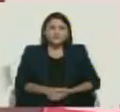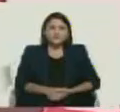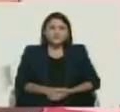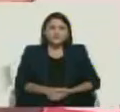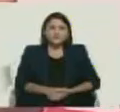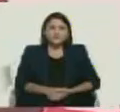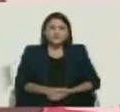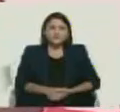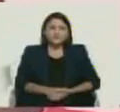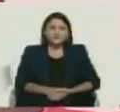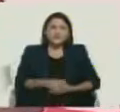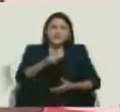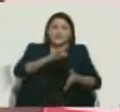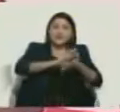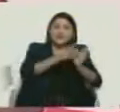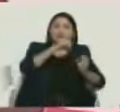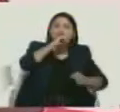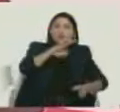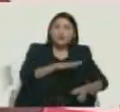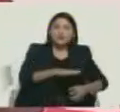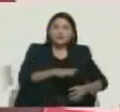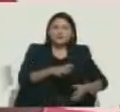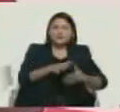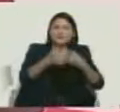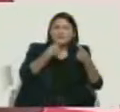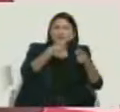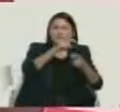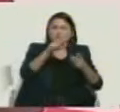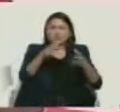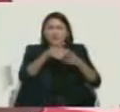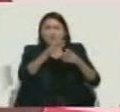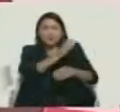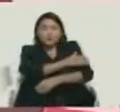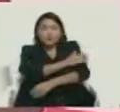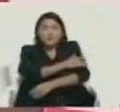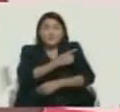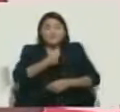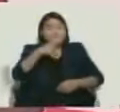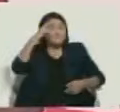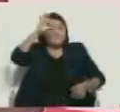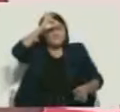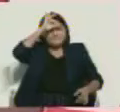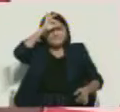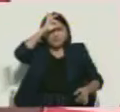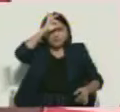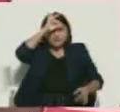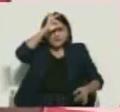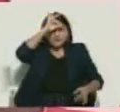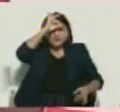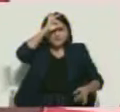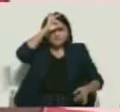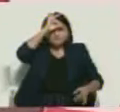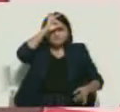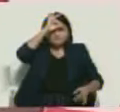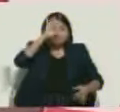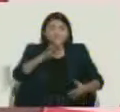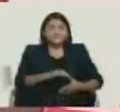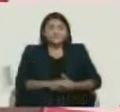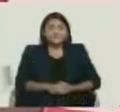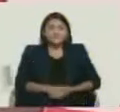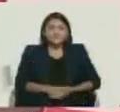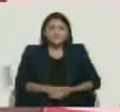Se acaba la historia. ¿Qué le van a decir a su gente? De verdad, no tengo la más mínima idea, ni quisiera estar